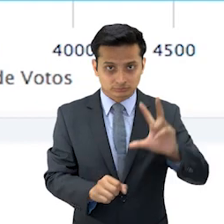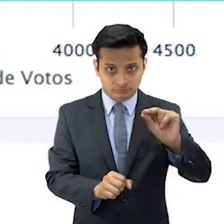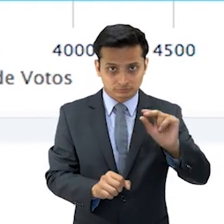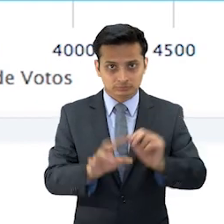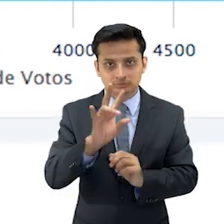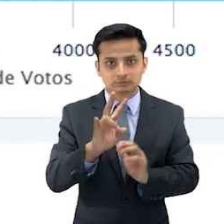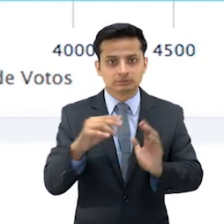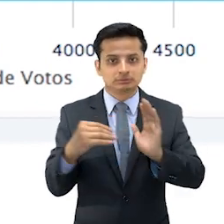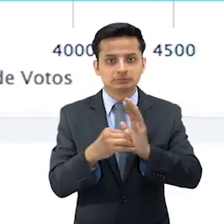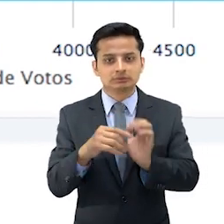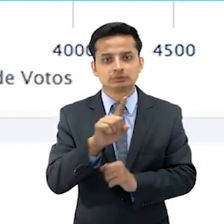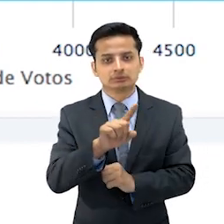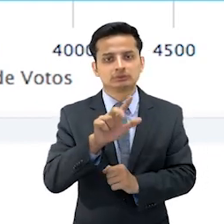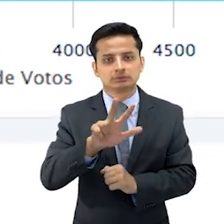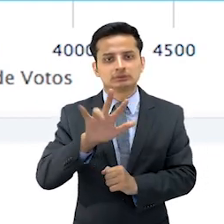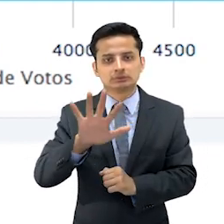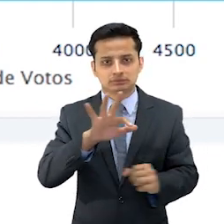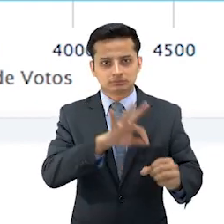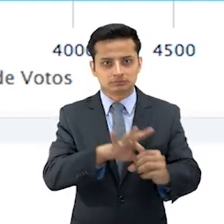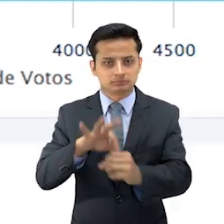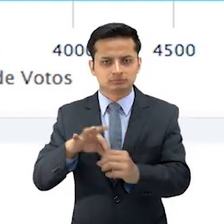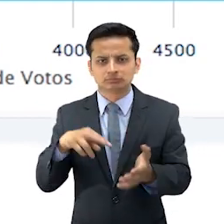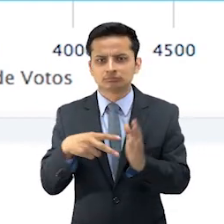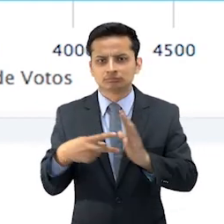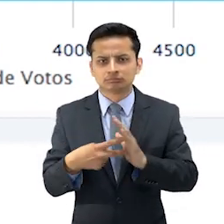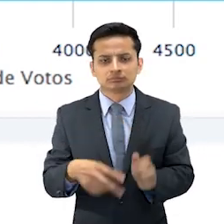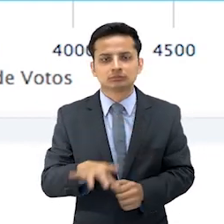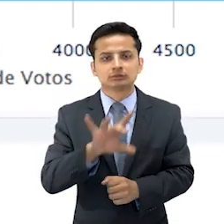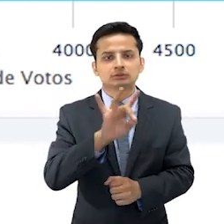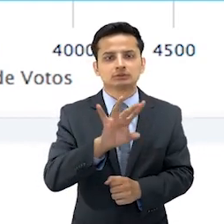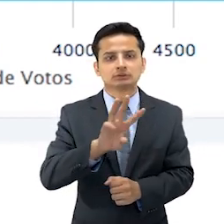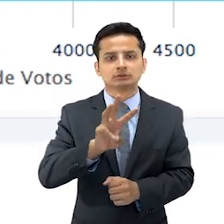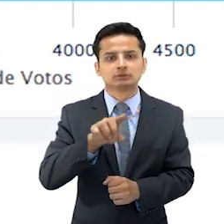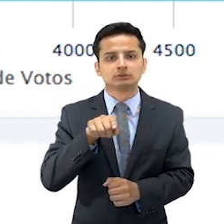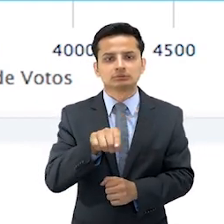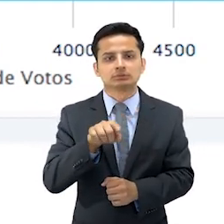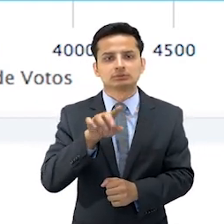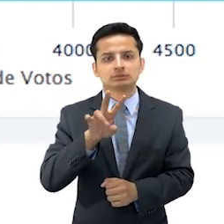favor del no 7.135 votos, que equivale al